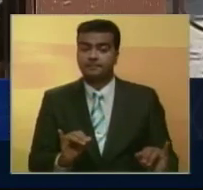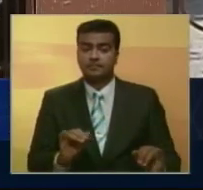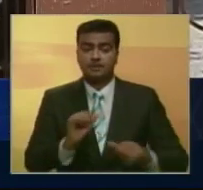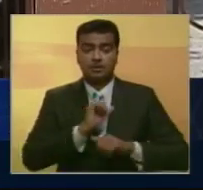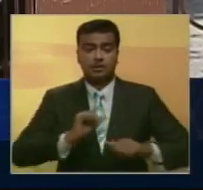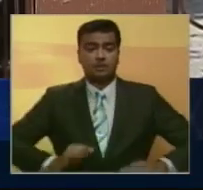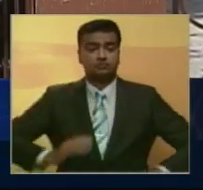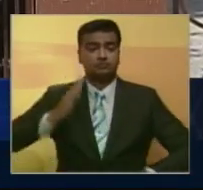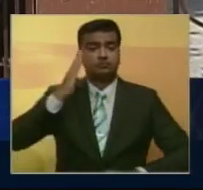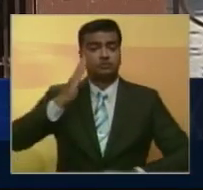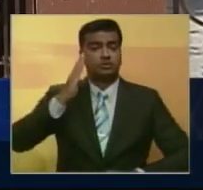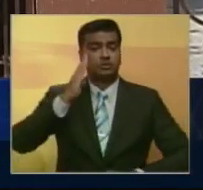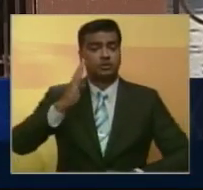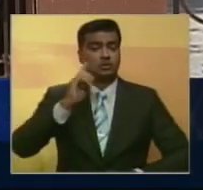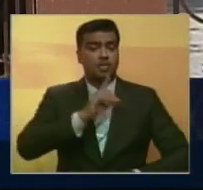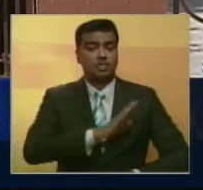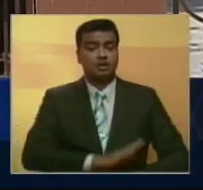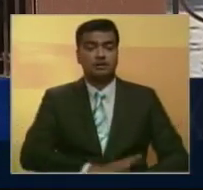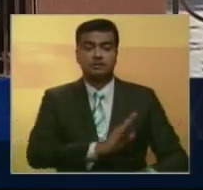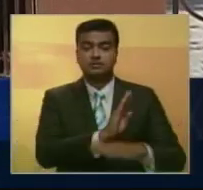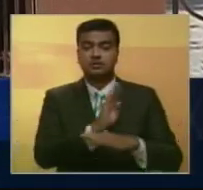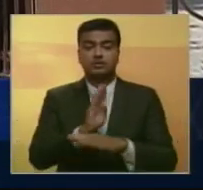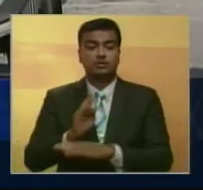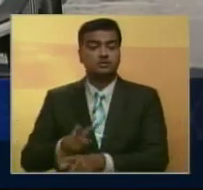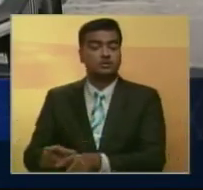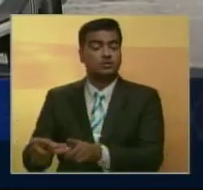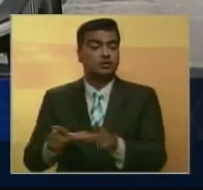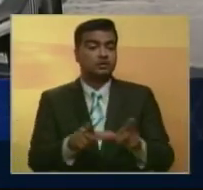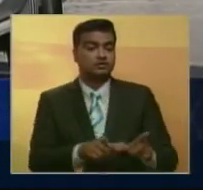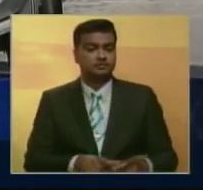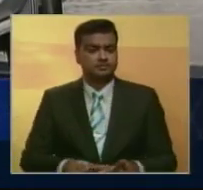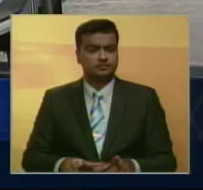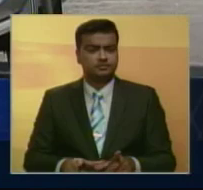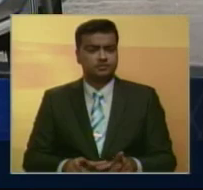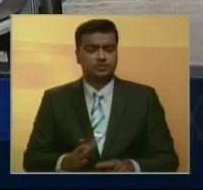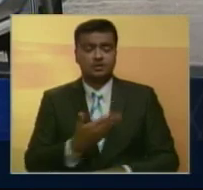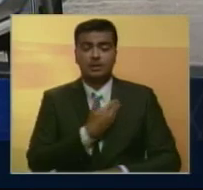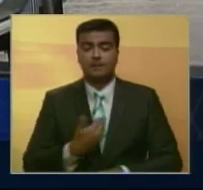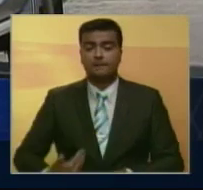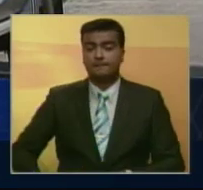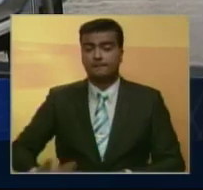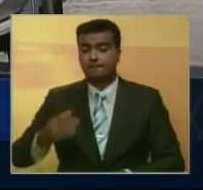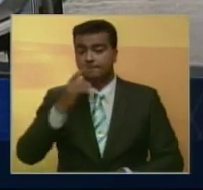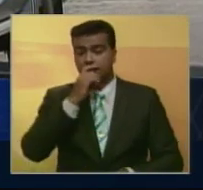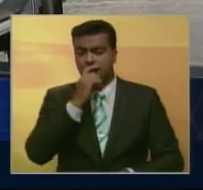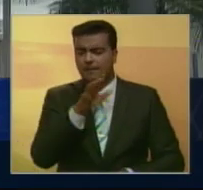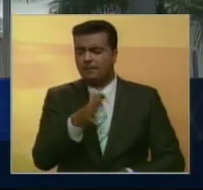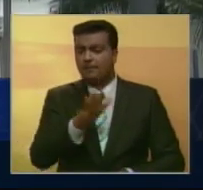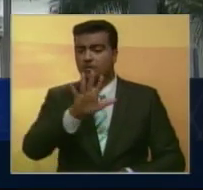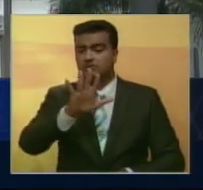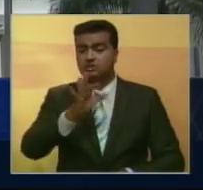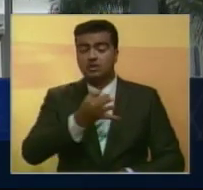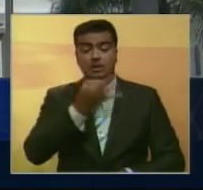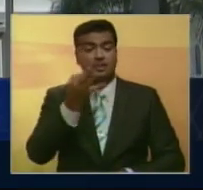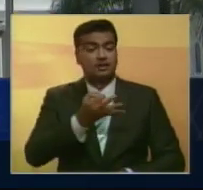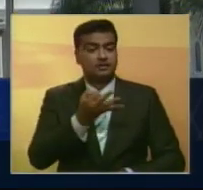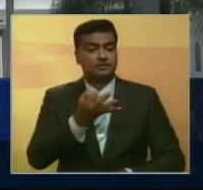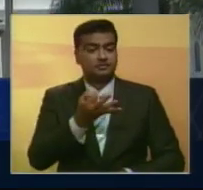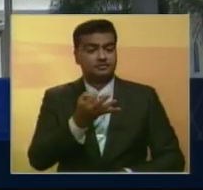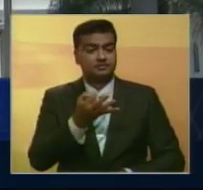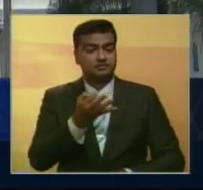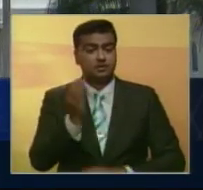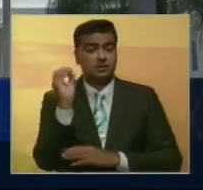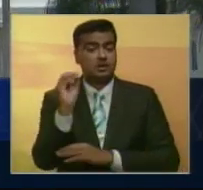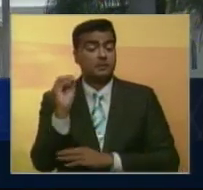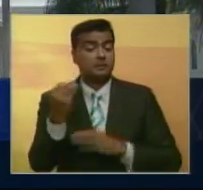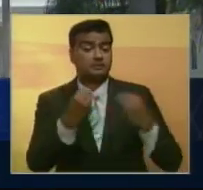Honor tomaron la seguridad de este recinto, donde el presidente de la República hoy, a partir de las 5 de la tarde, según lo convocó